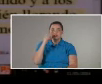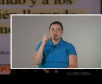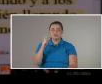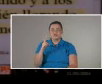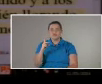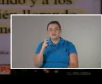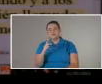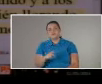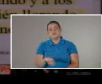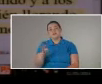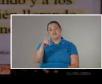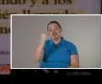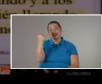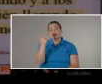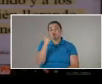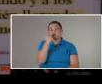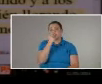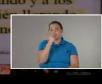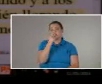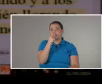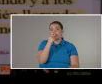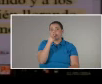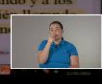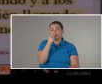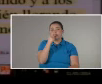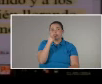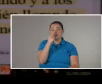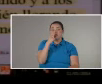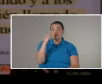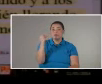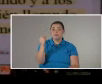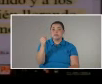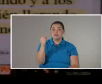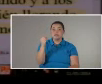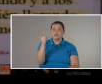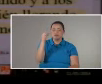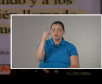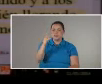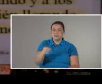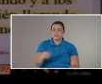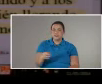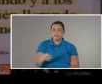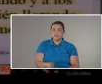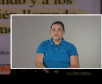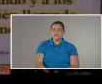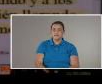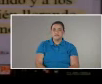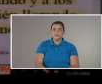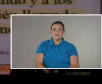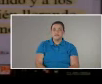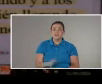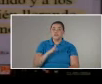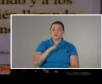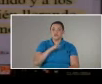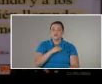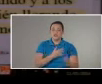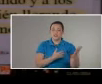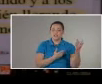era más sincera y se lo soltó de una vez al Señor. En cambio, María lo tenía guardado. La tuvieron que llamar para que